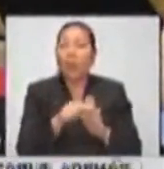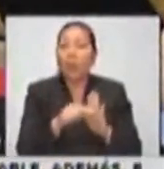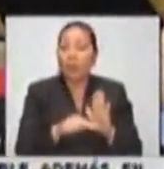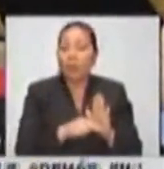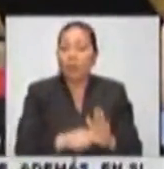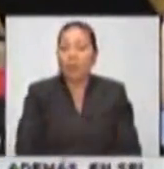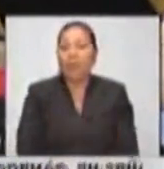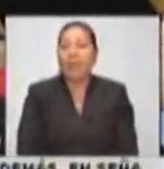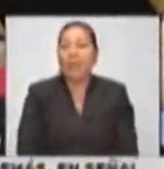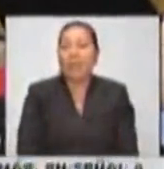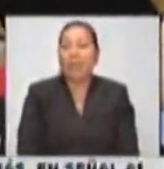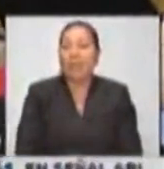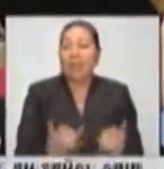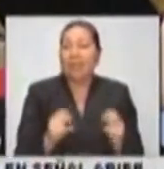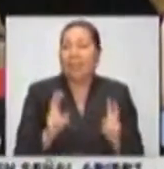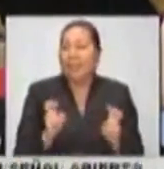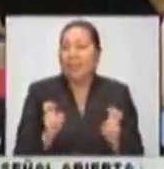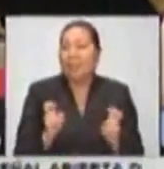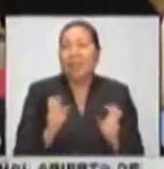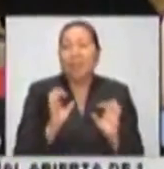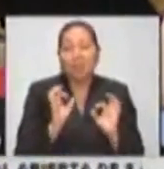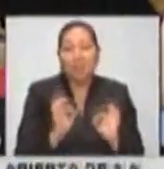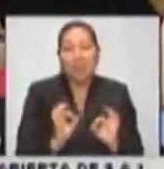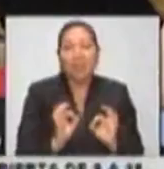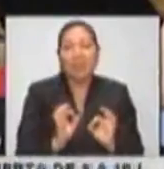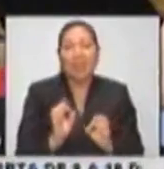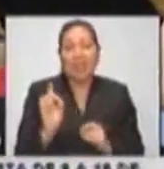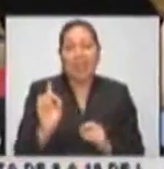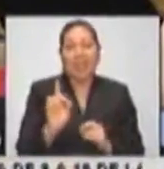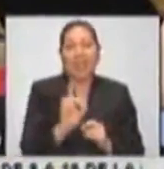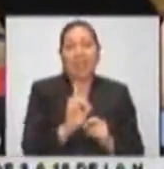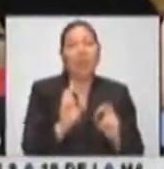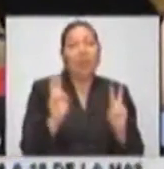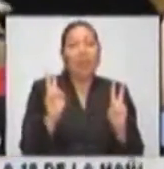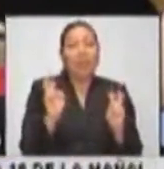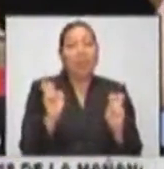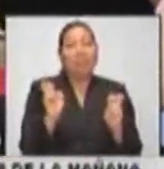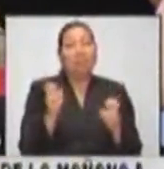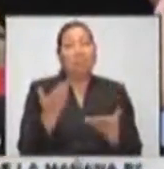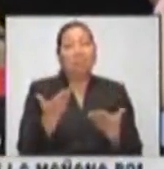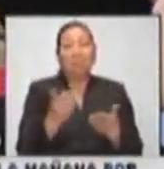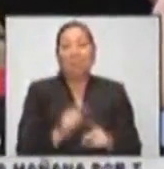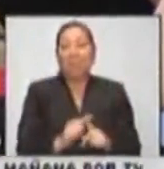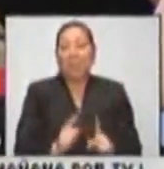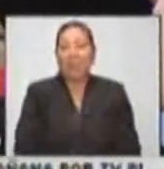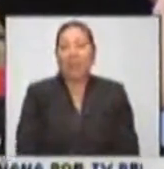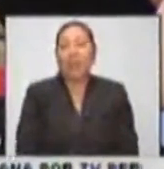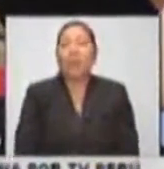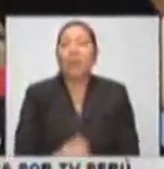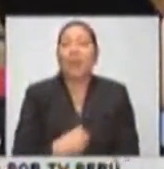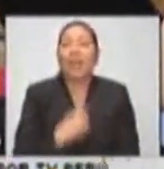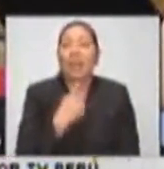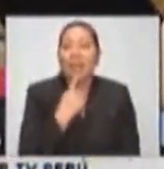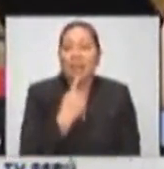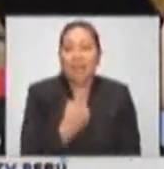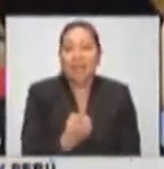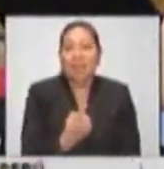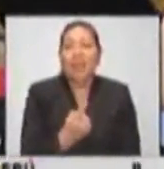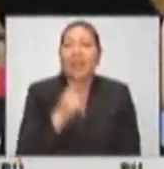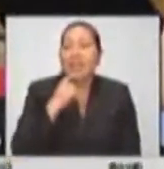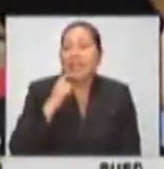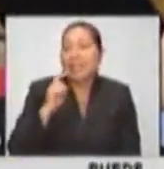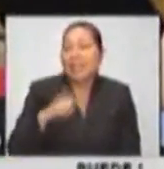requerida. Este tema nomás de por sí, se dan cuenta, cada uno de estos temas, por eso paso rápido, pero lo menciono,